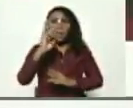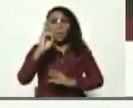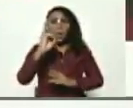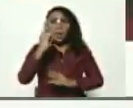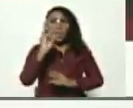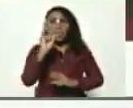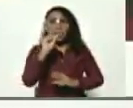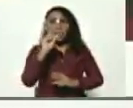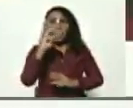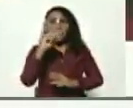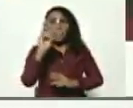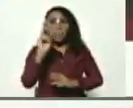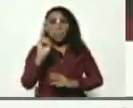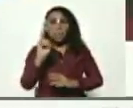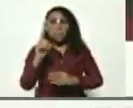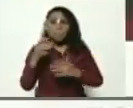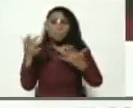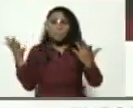Así que,